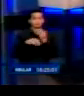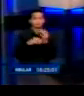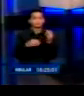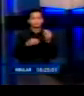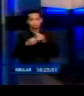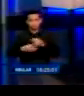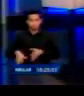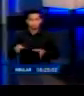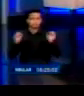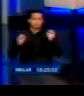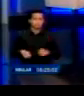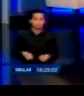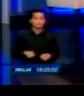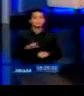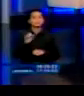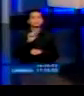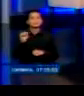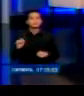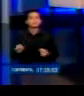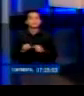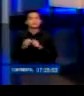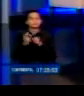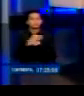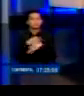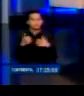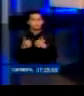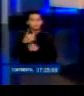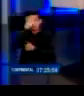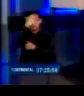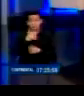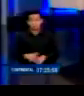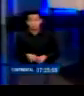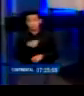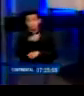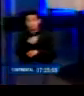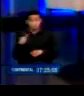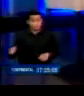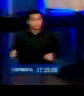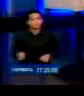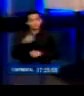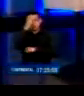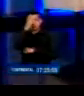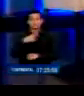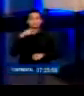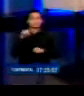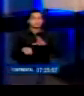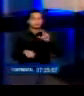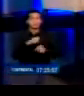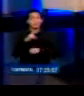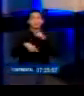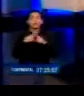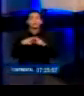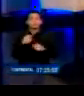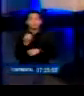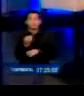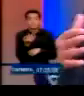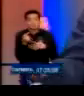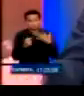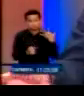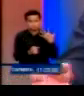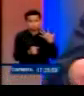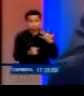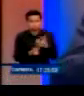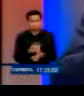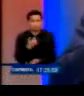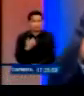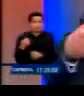descargar para que el sistema sea operativo. Pero el ciudadano como tal decide cuándo lo quiere hacer y en qué montos. No es cierto